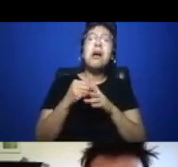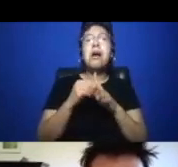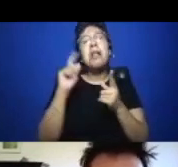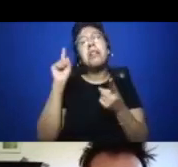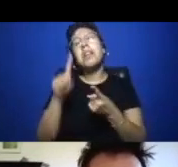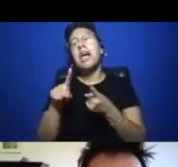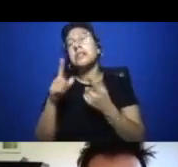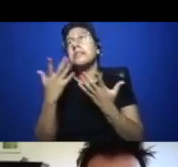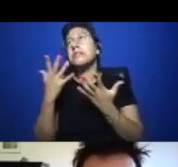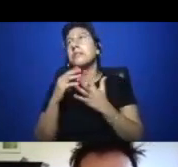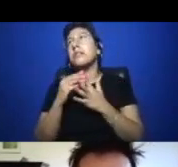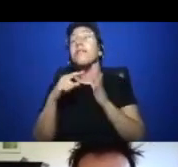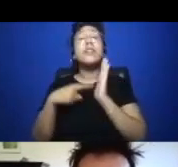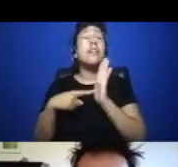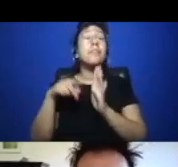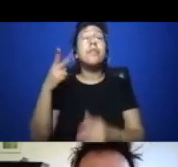Vamos a ver